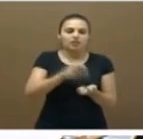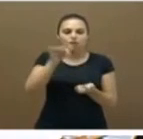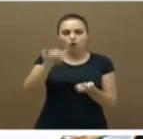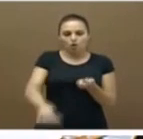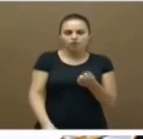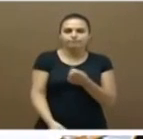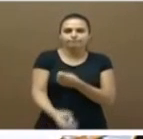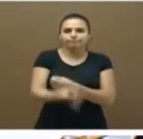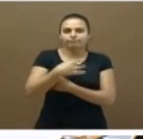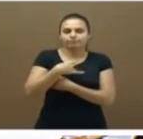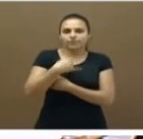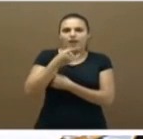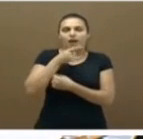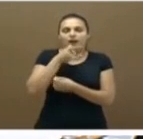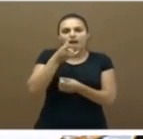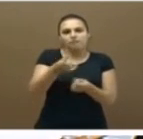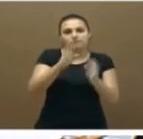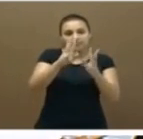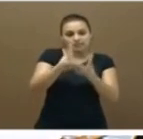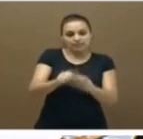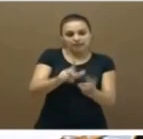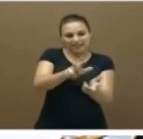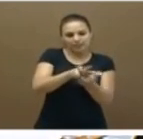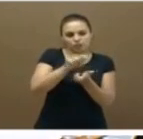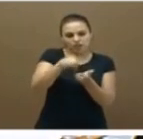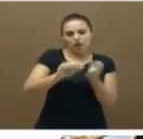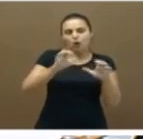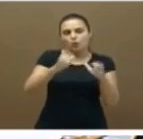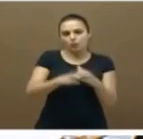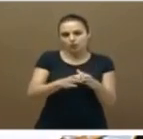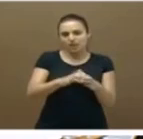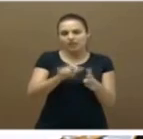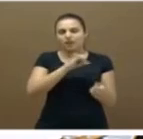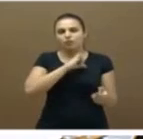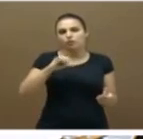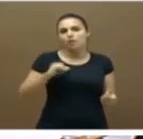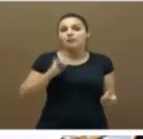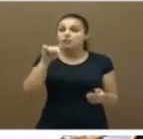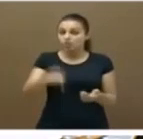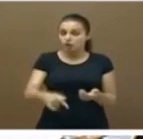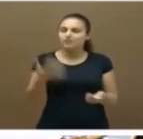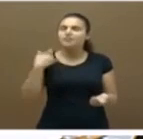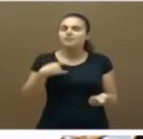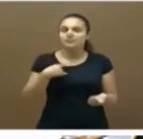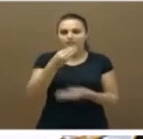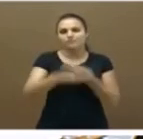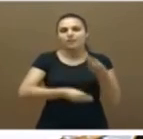los embargos a la tesorería de esta comunidad autónoma y desde hoy se están haciendo.